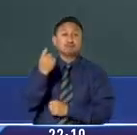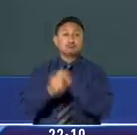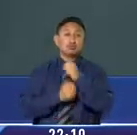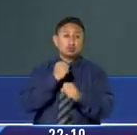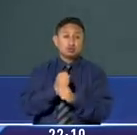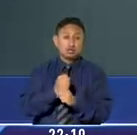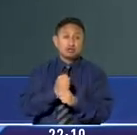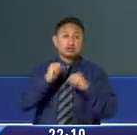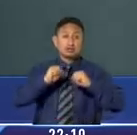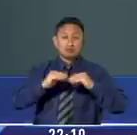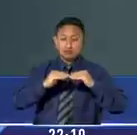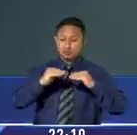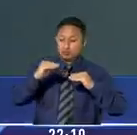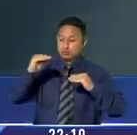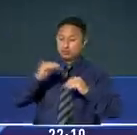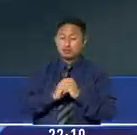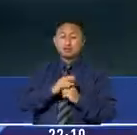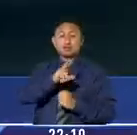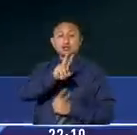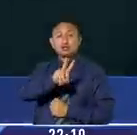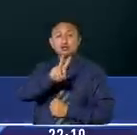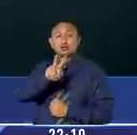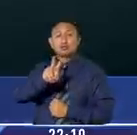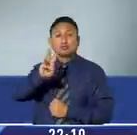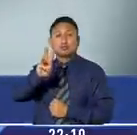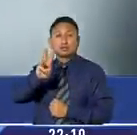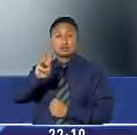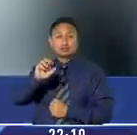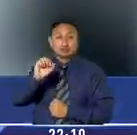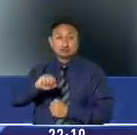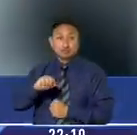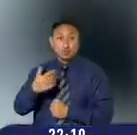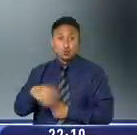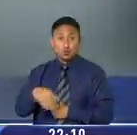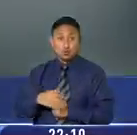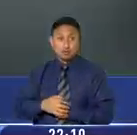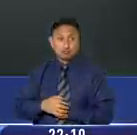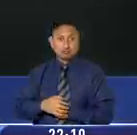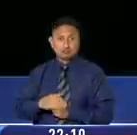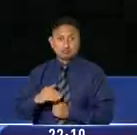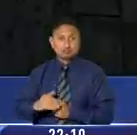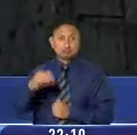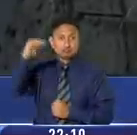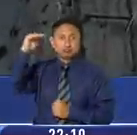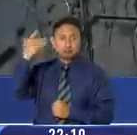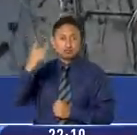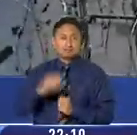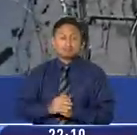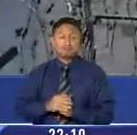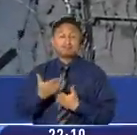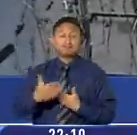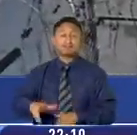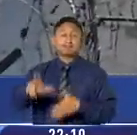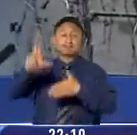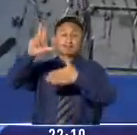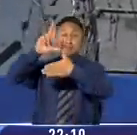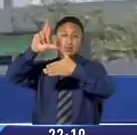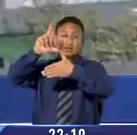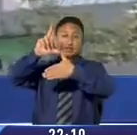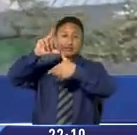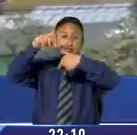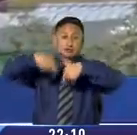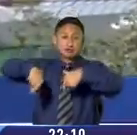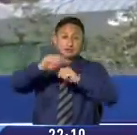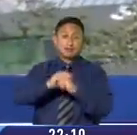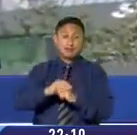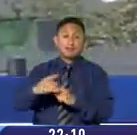cifra incrementó a 226, una verdadera marca mundial. América Latina es el continente con